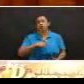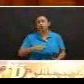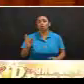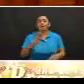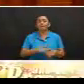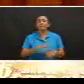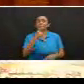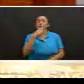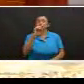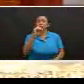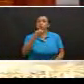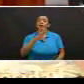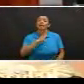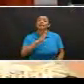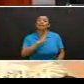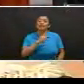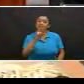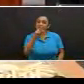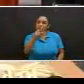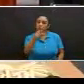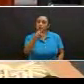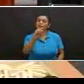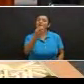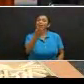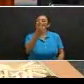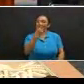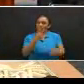Pero tienes que venir.